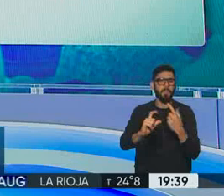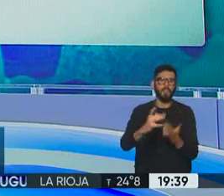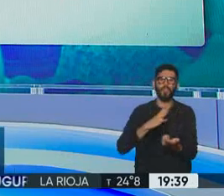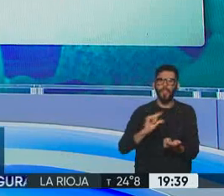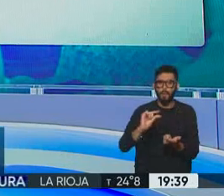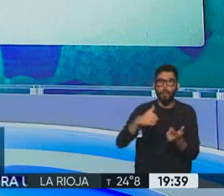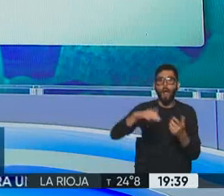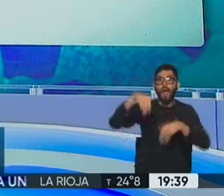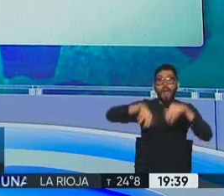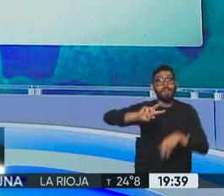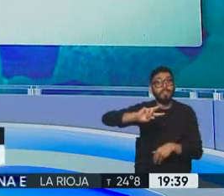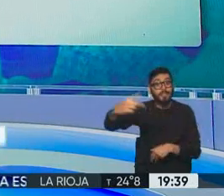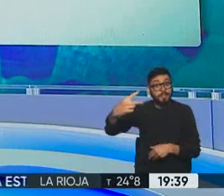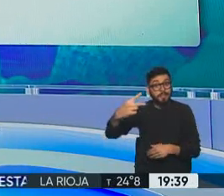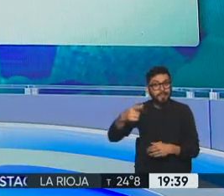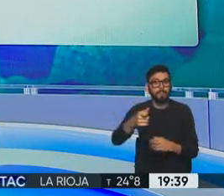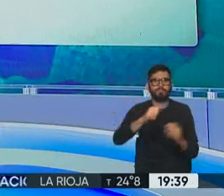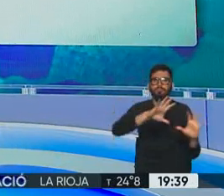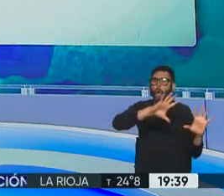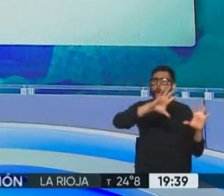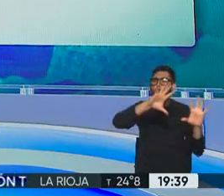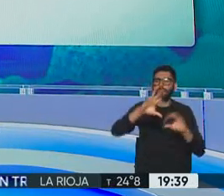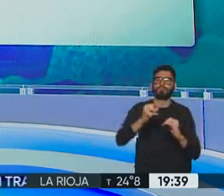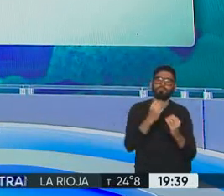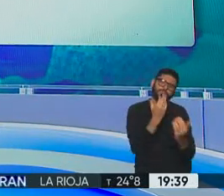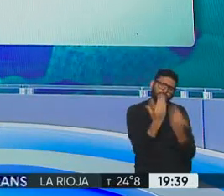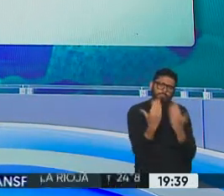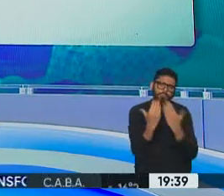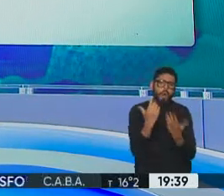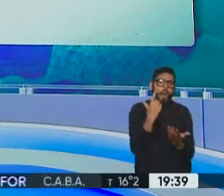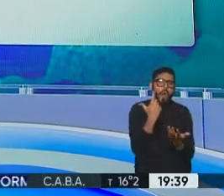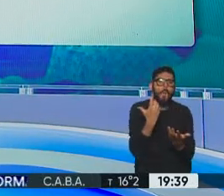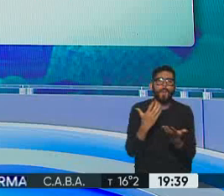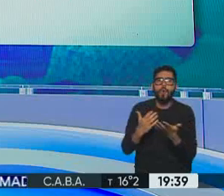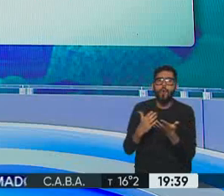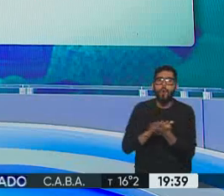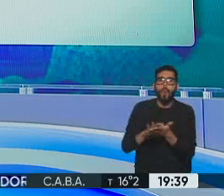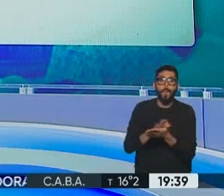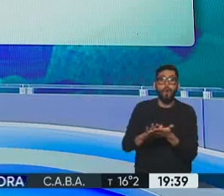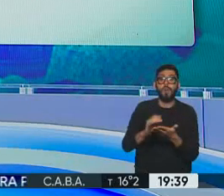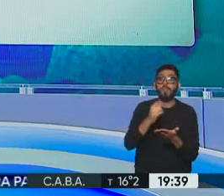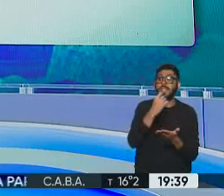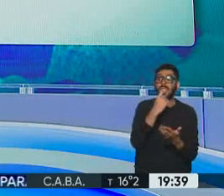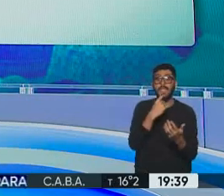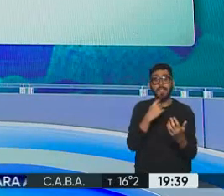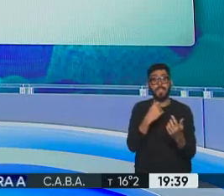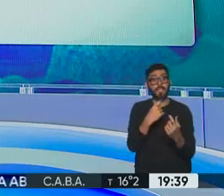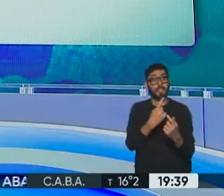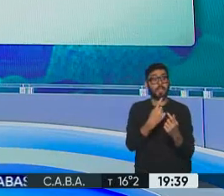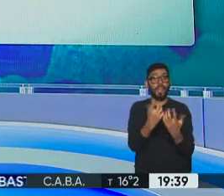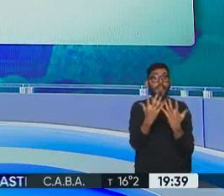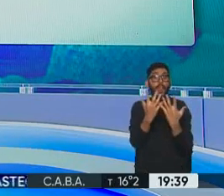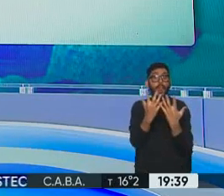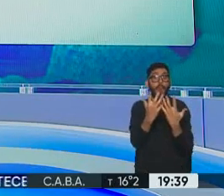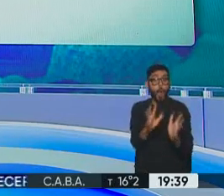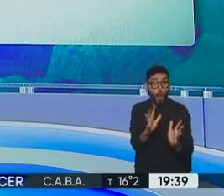el balotaje. Y la discusión durante la noche fue cómo íbamos a hacer para legitimarnos si el otro candidato renunciaba